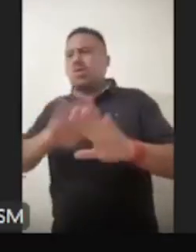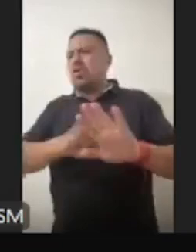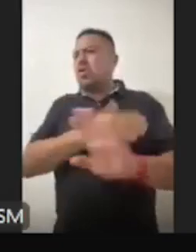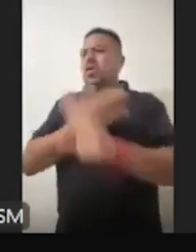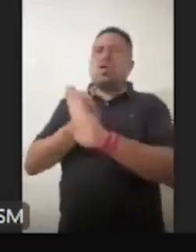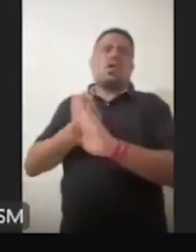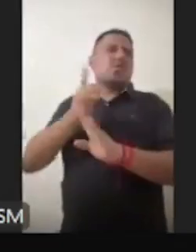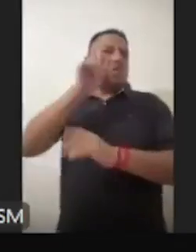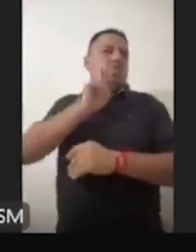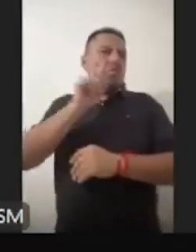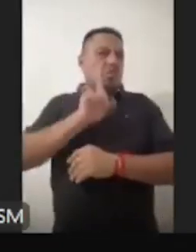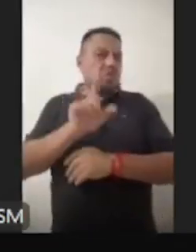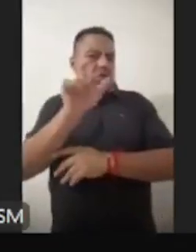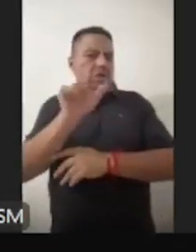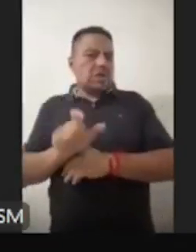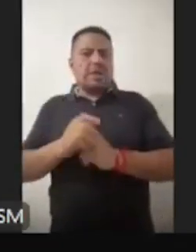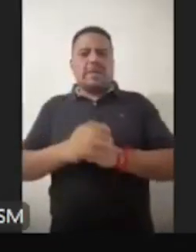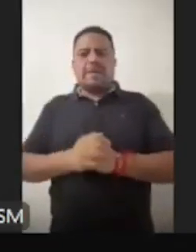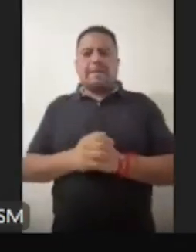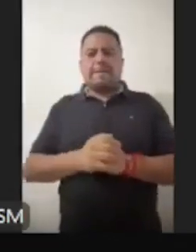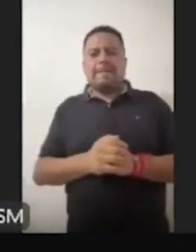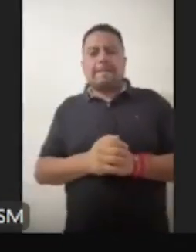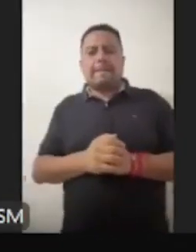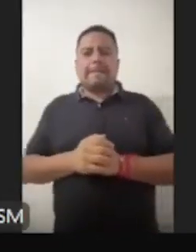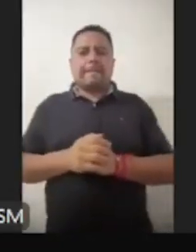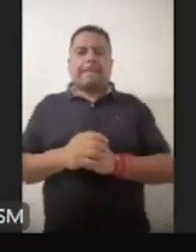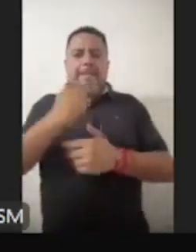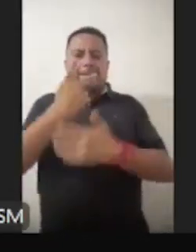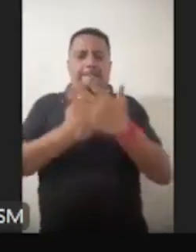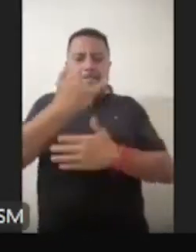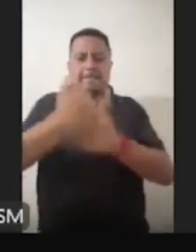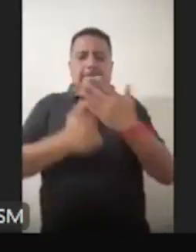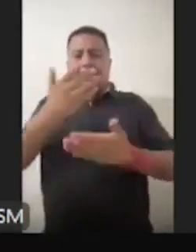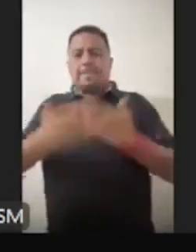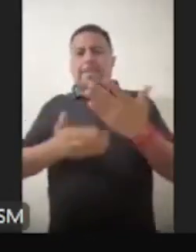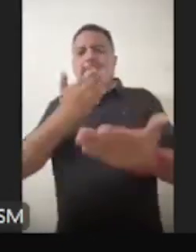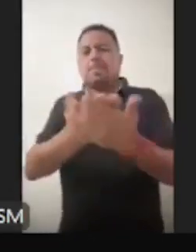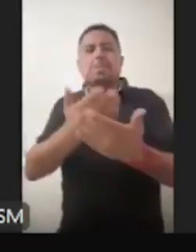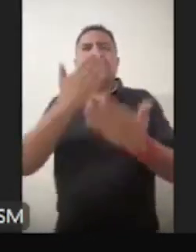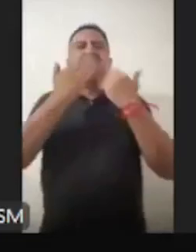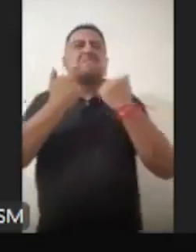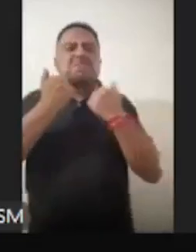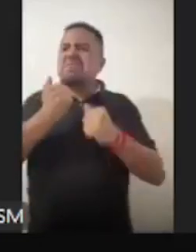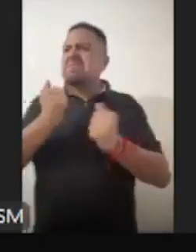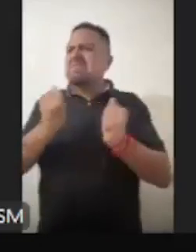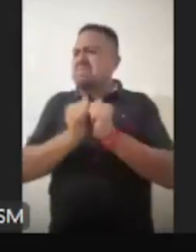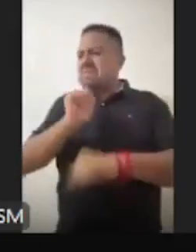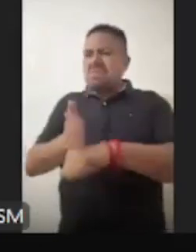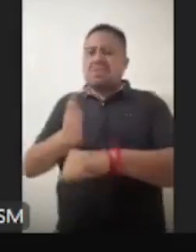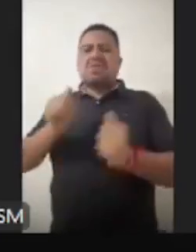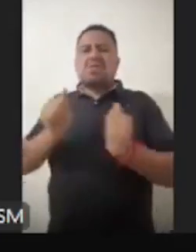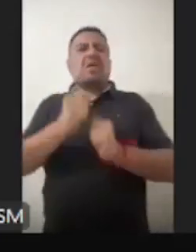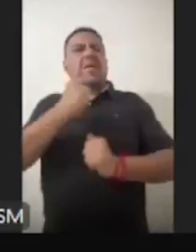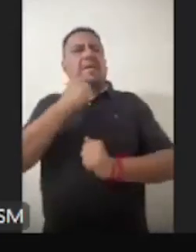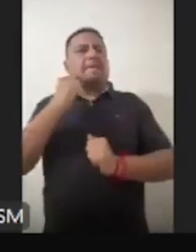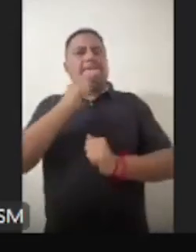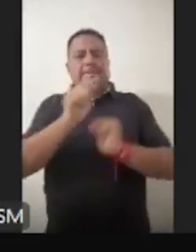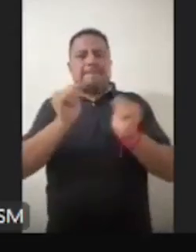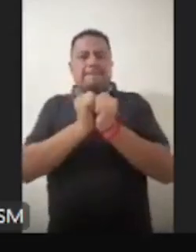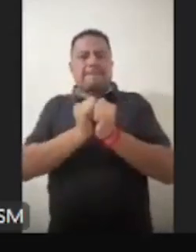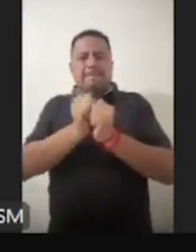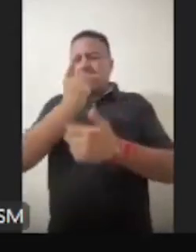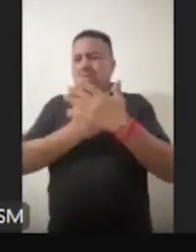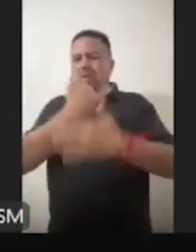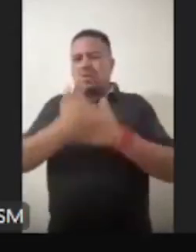en razón de género. En el proyecto se propone declarar inexistente la infracción objeto de denuncia. Al respecto, en dicho proyecto